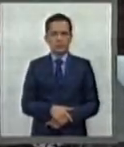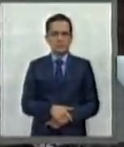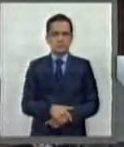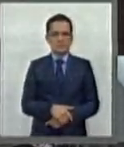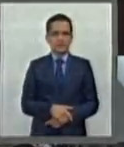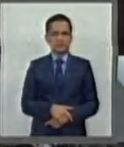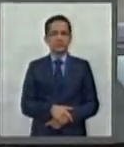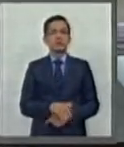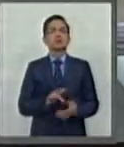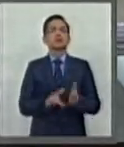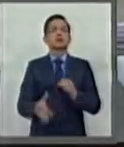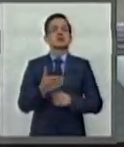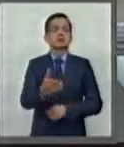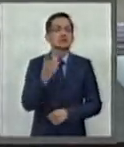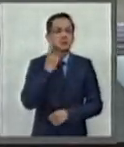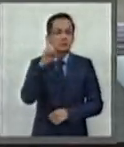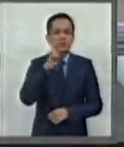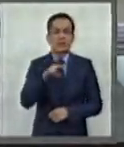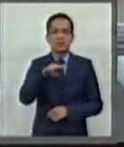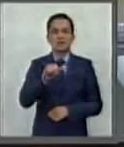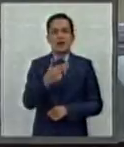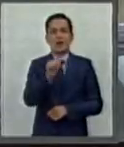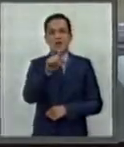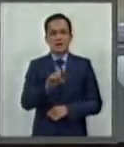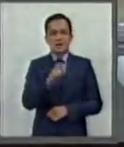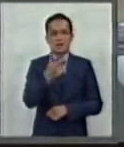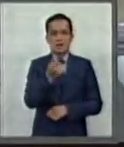Gracias, diputada Anale García.